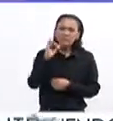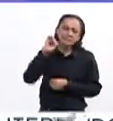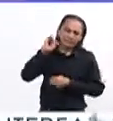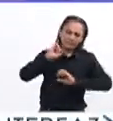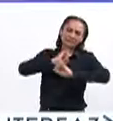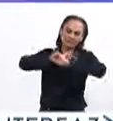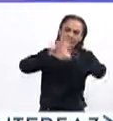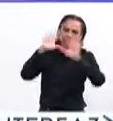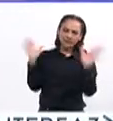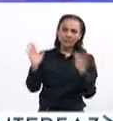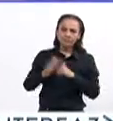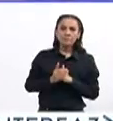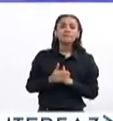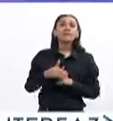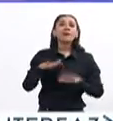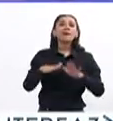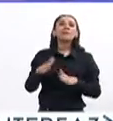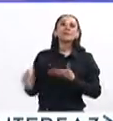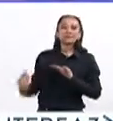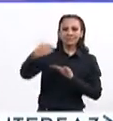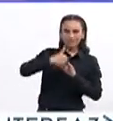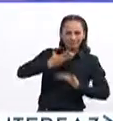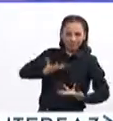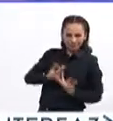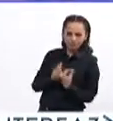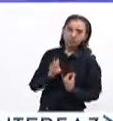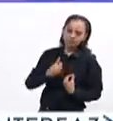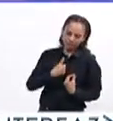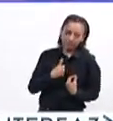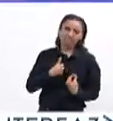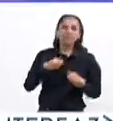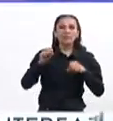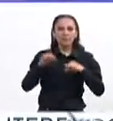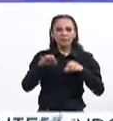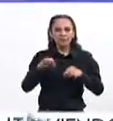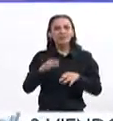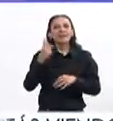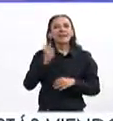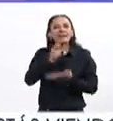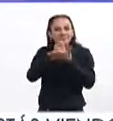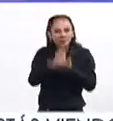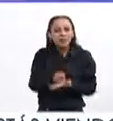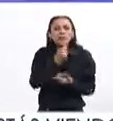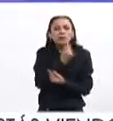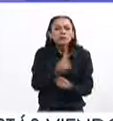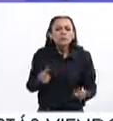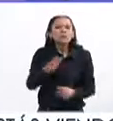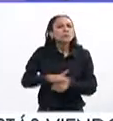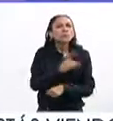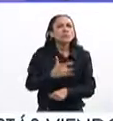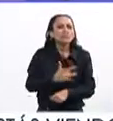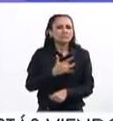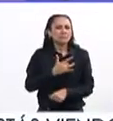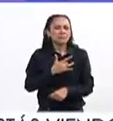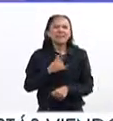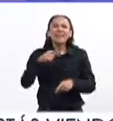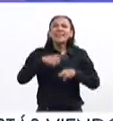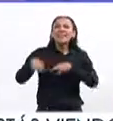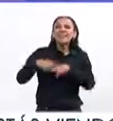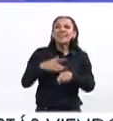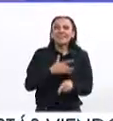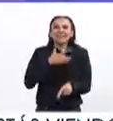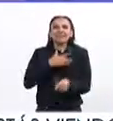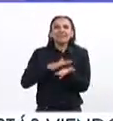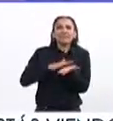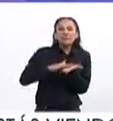niños a consulta porque no toleran, por ejemplo, texturas, ¿no? Un niño que